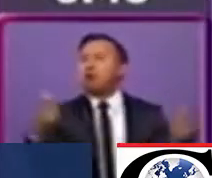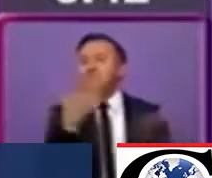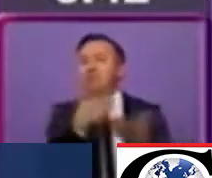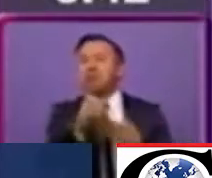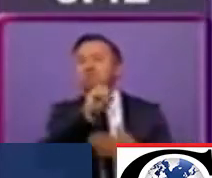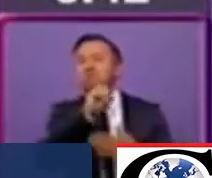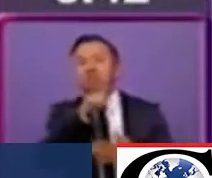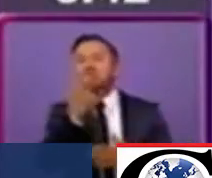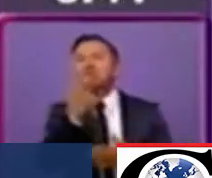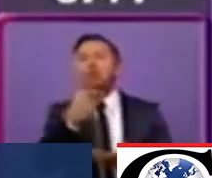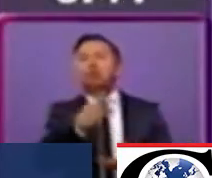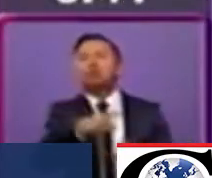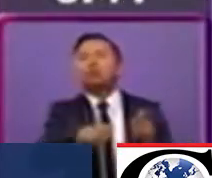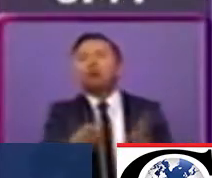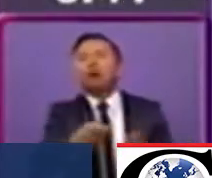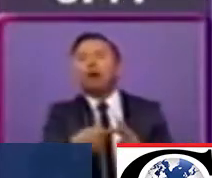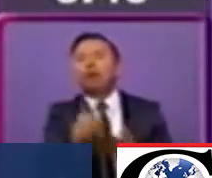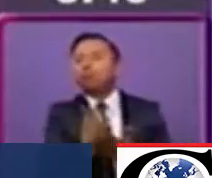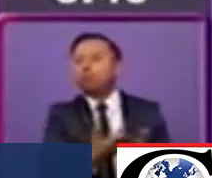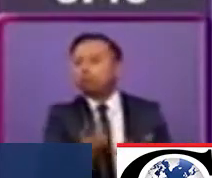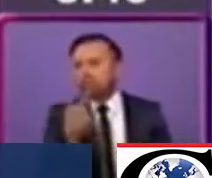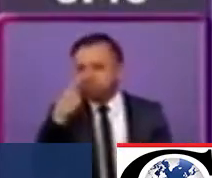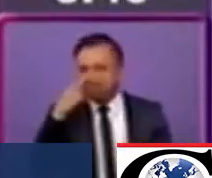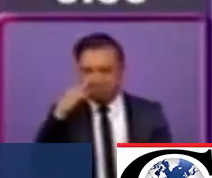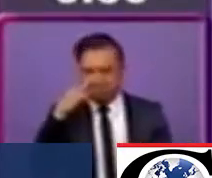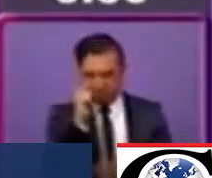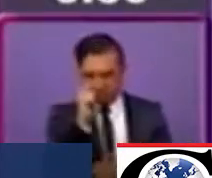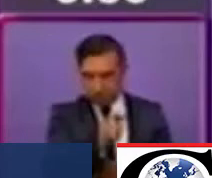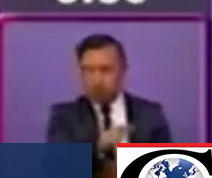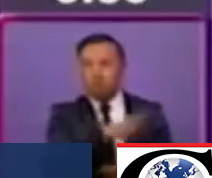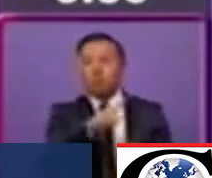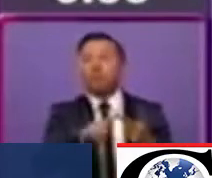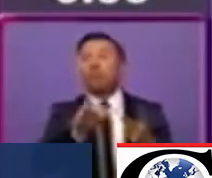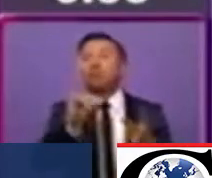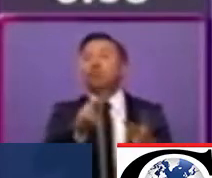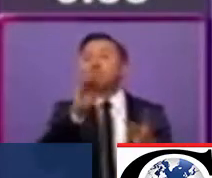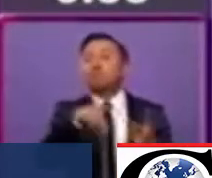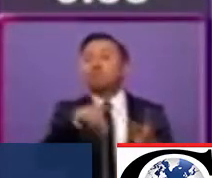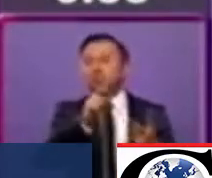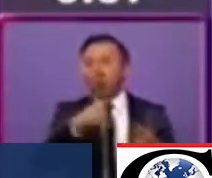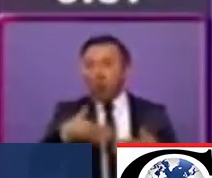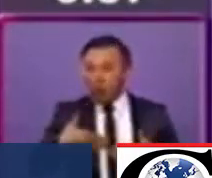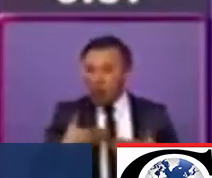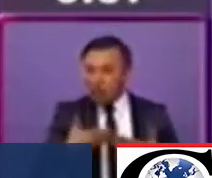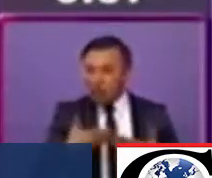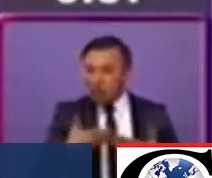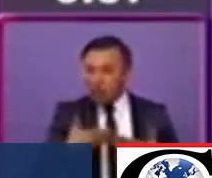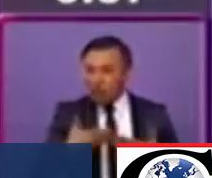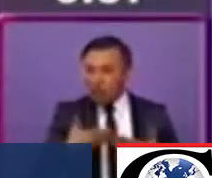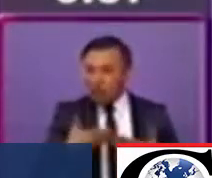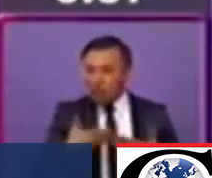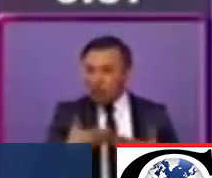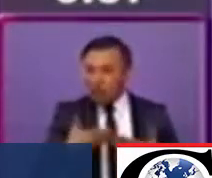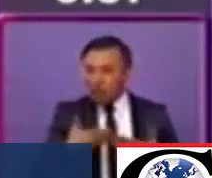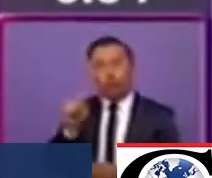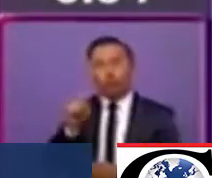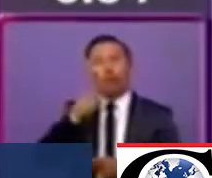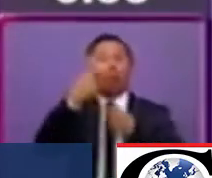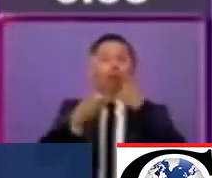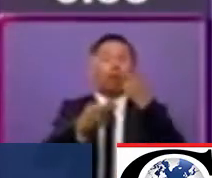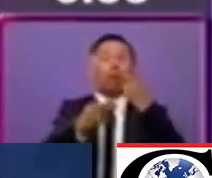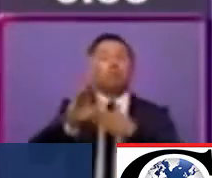pidieron que le descontaran el 10% de su sueldo. ¿Cómo ves, Eduardo, esa situación? Y sobre todo la declaración que dio Delfina